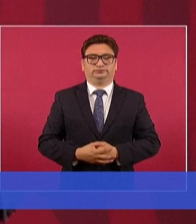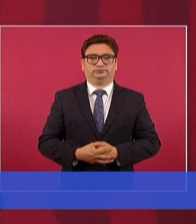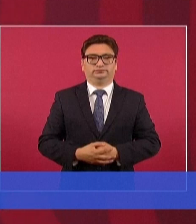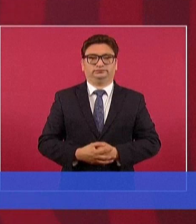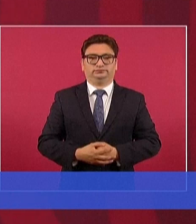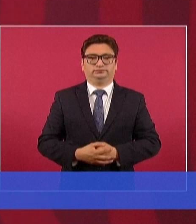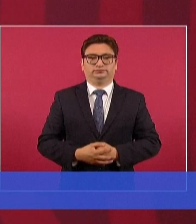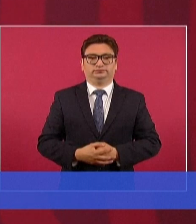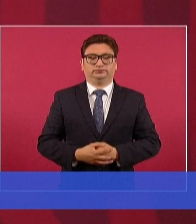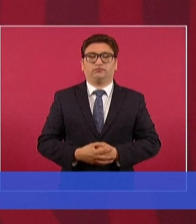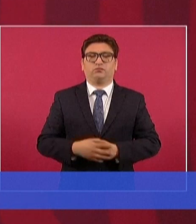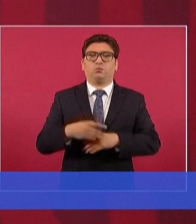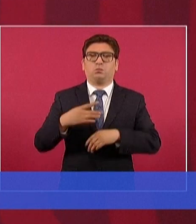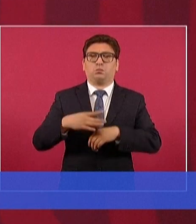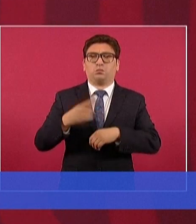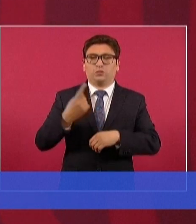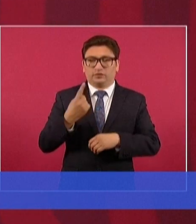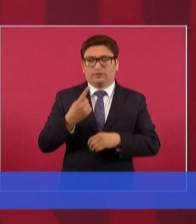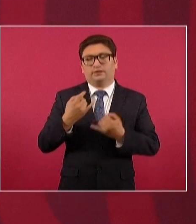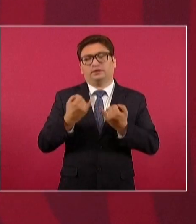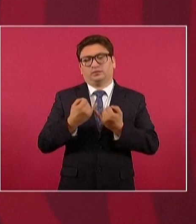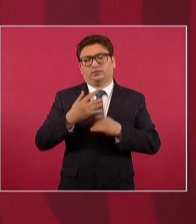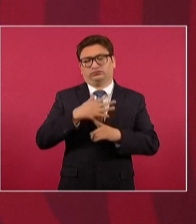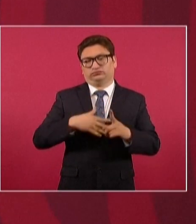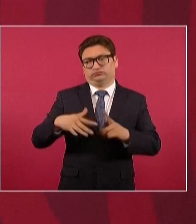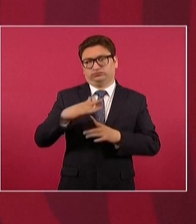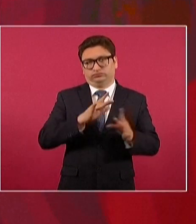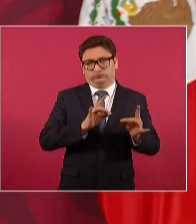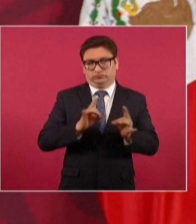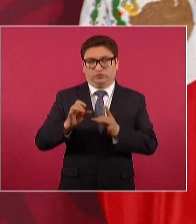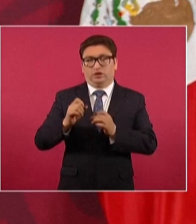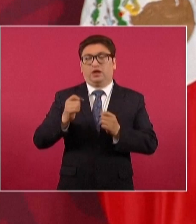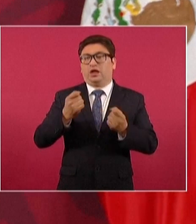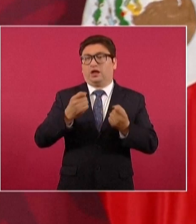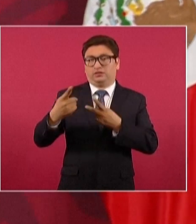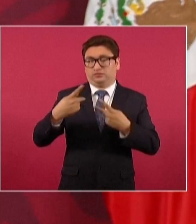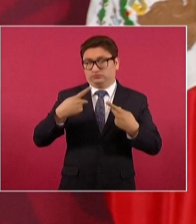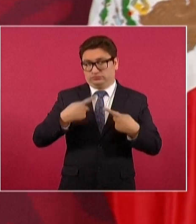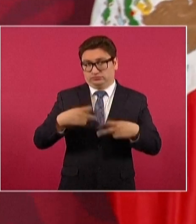porque también hay tráfico de personas